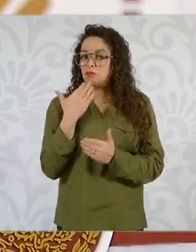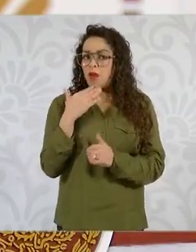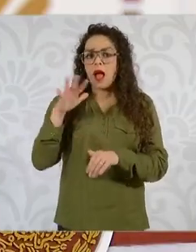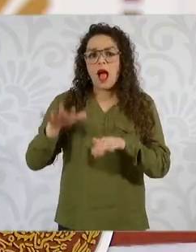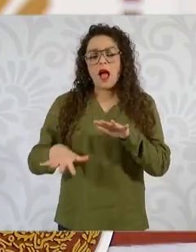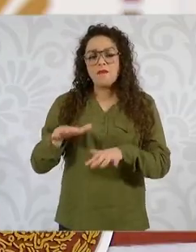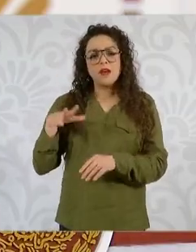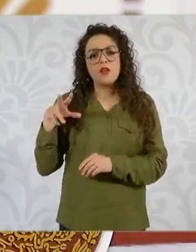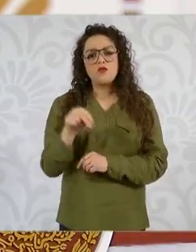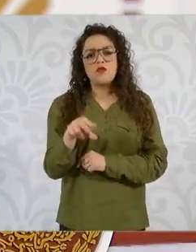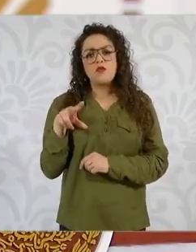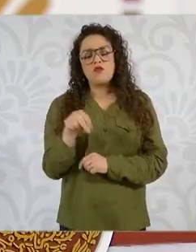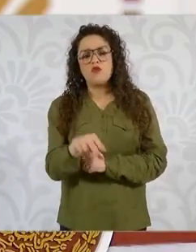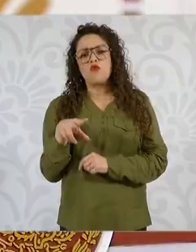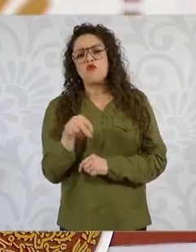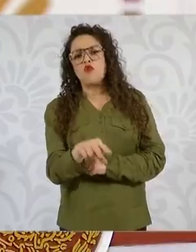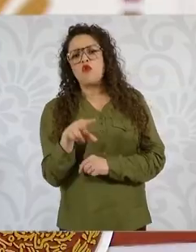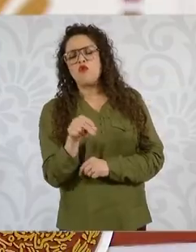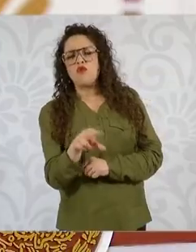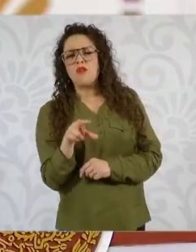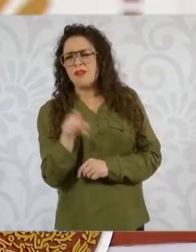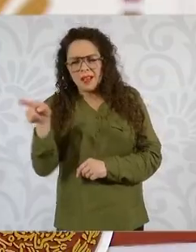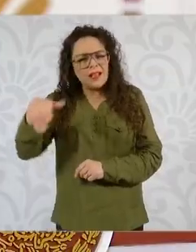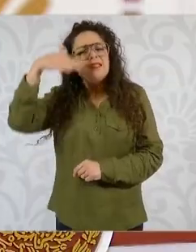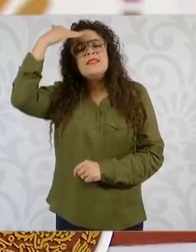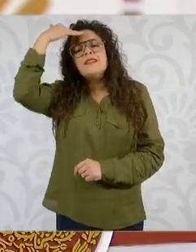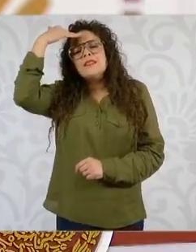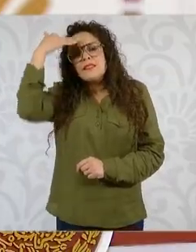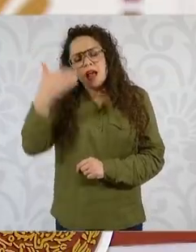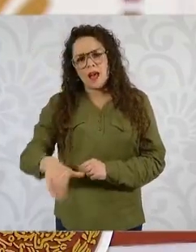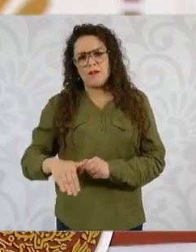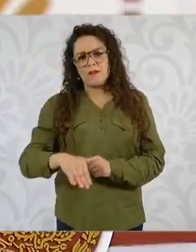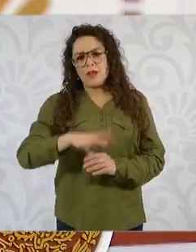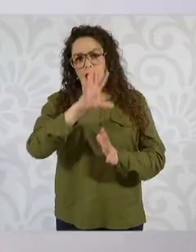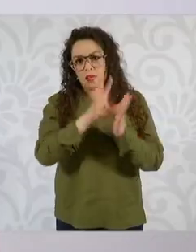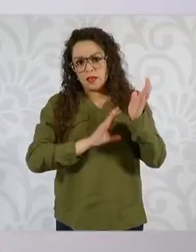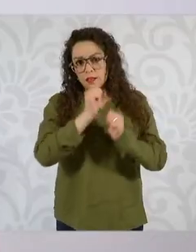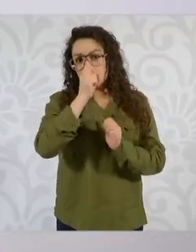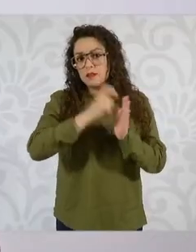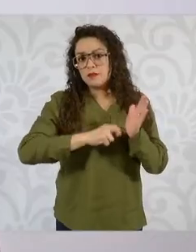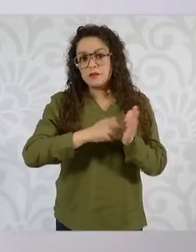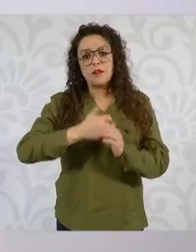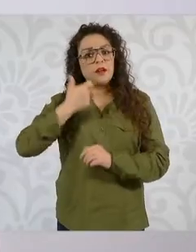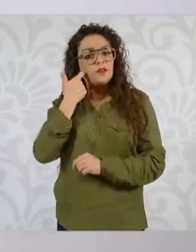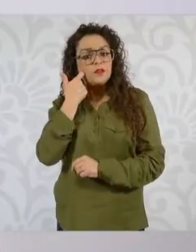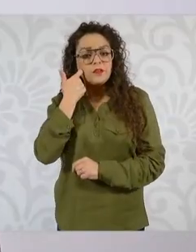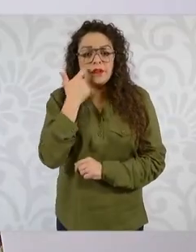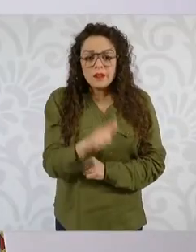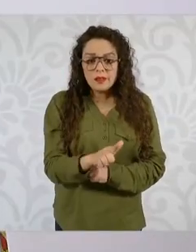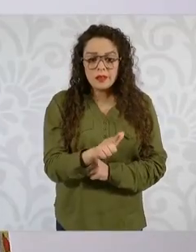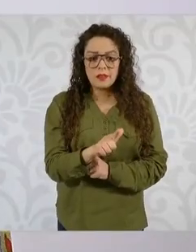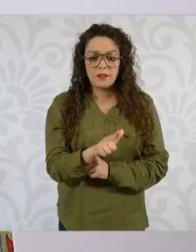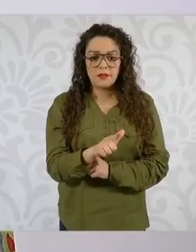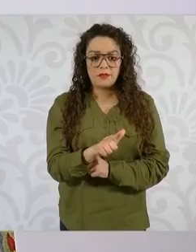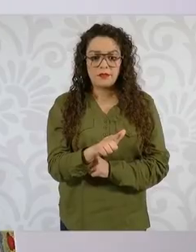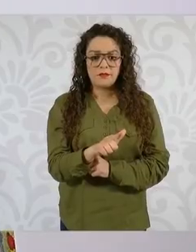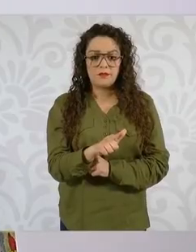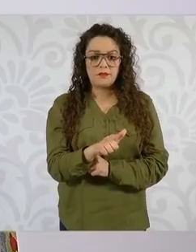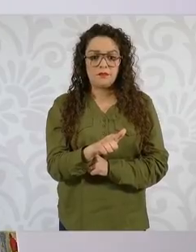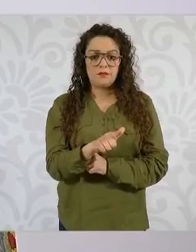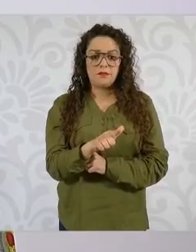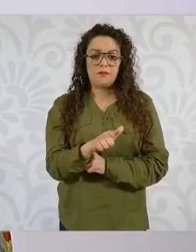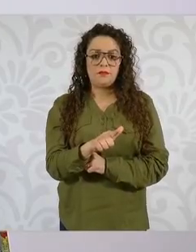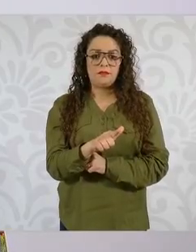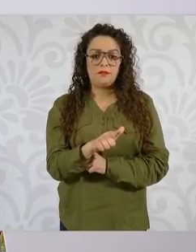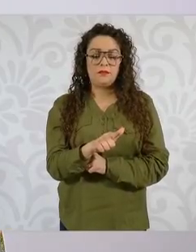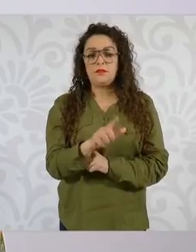constitucional. Ahí está clarísimo, lo dicen, no es susceptible de control jurisdiccional